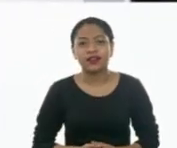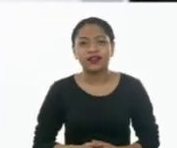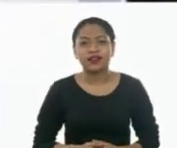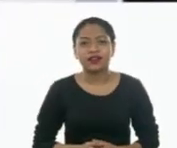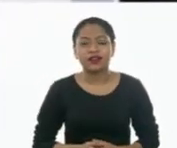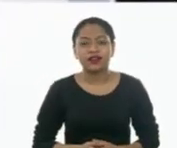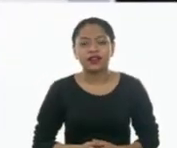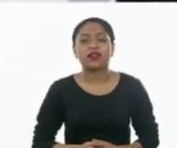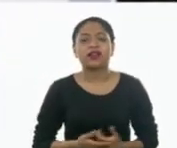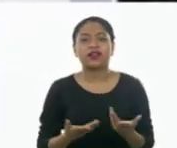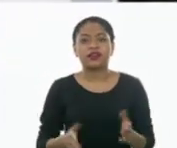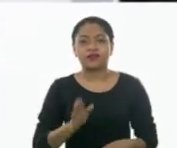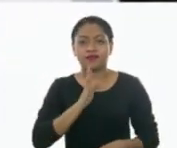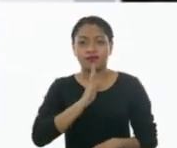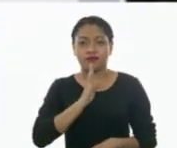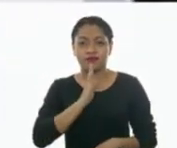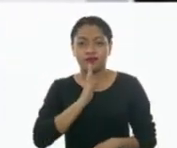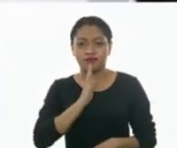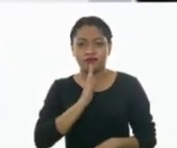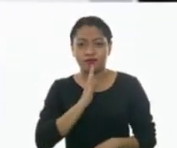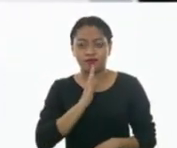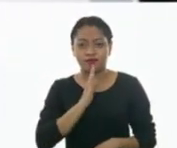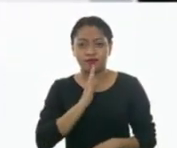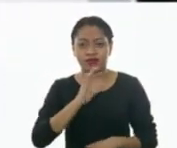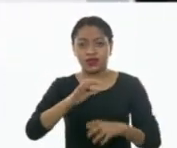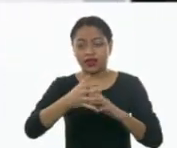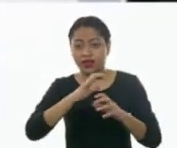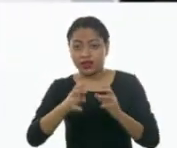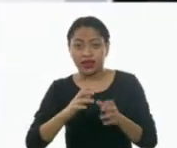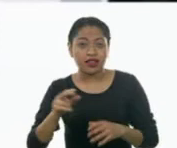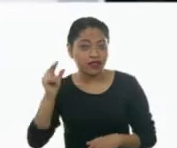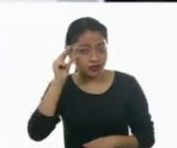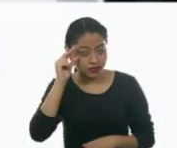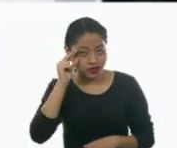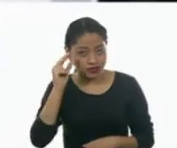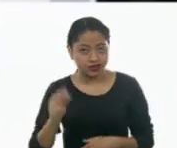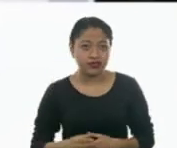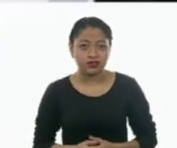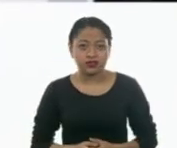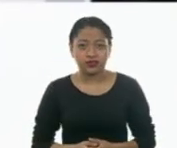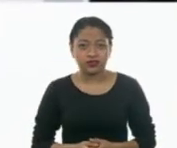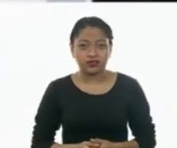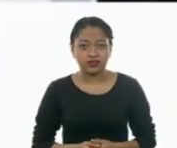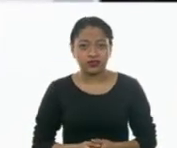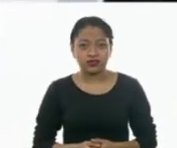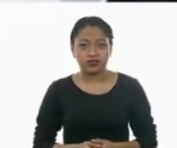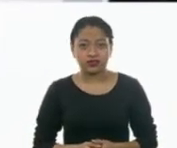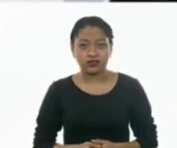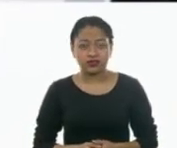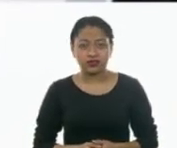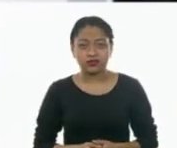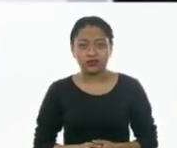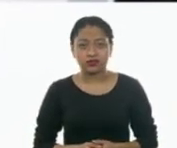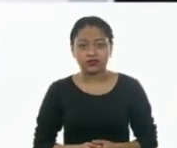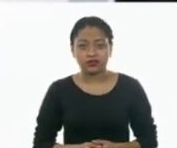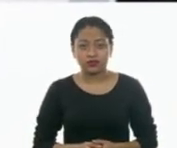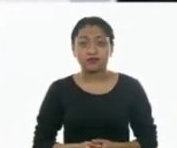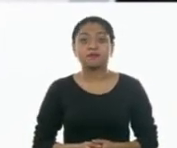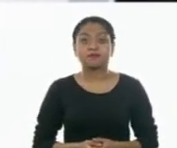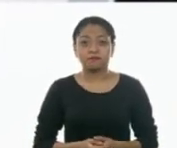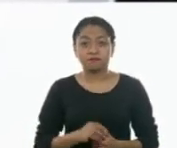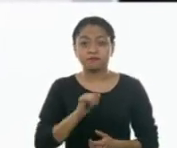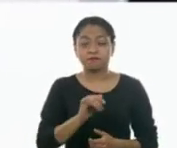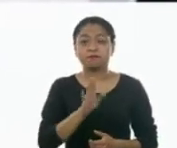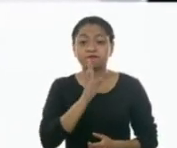Mi mamá hace uvas. ¿Pero qué está lavando mamá?